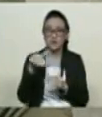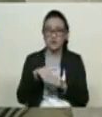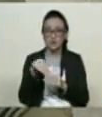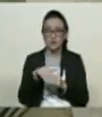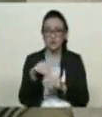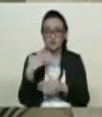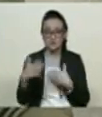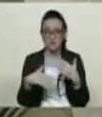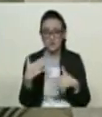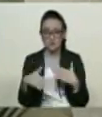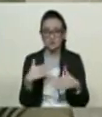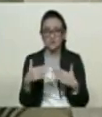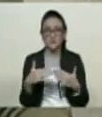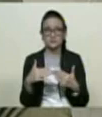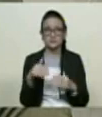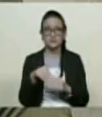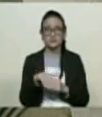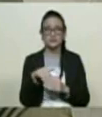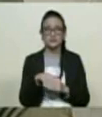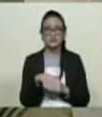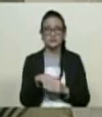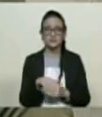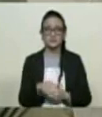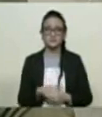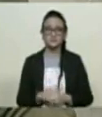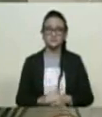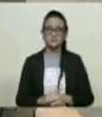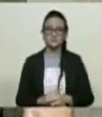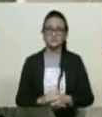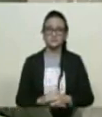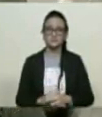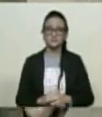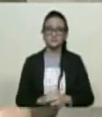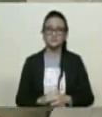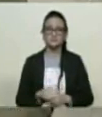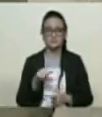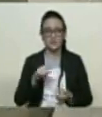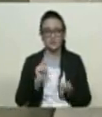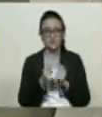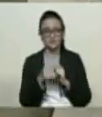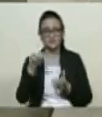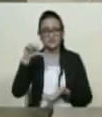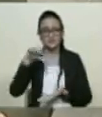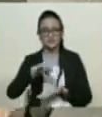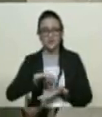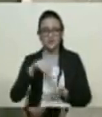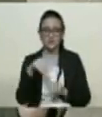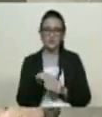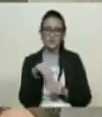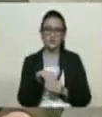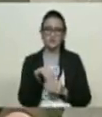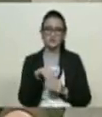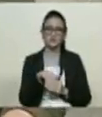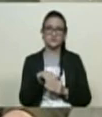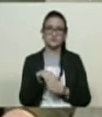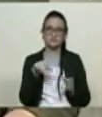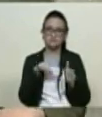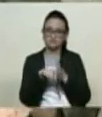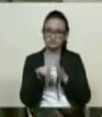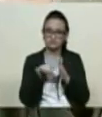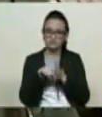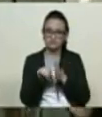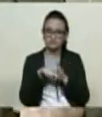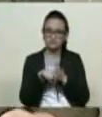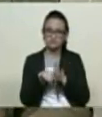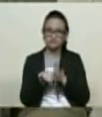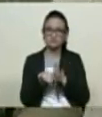este proceso electoral. Allí también se habla de la reinstauración de los centros de votación a los lugares